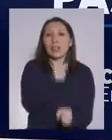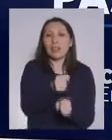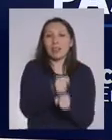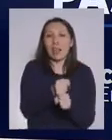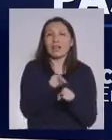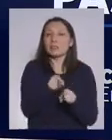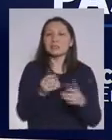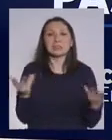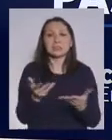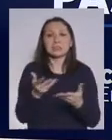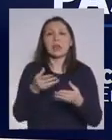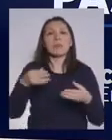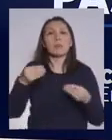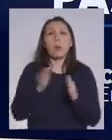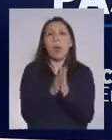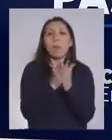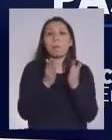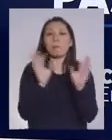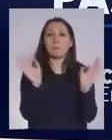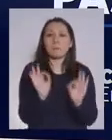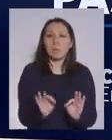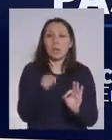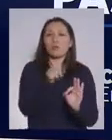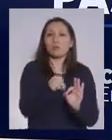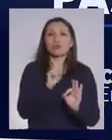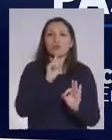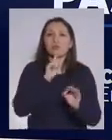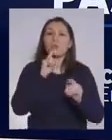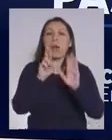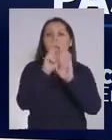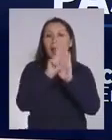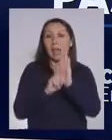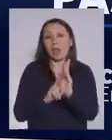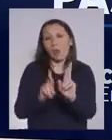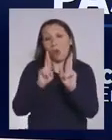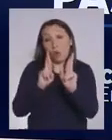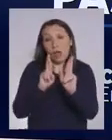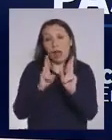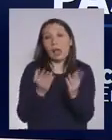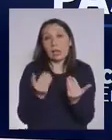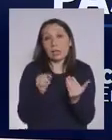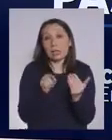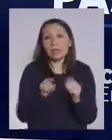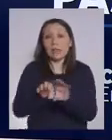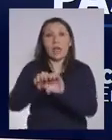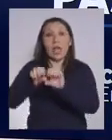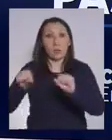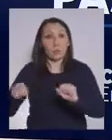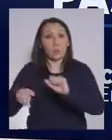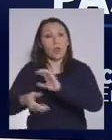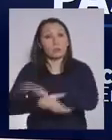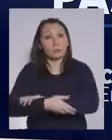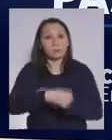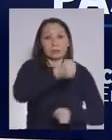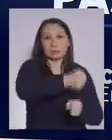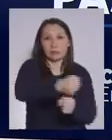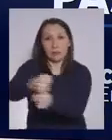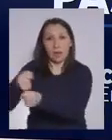consiste en un manual y un conjunto de reglas que esperamos que producto del acuerdo entre trabajadores